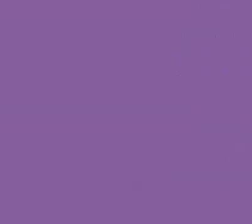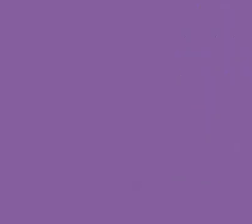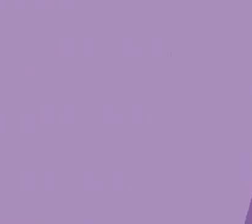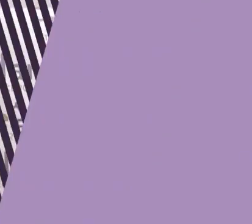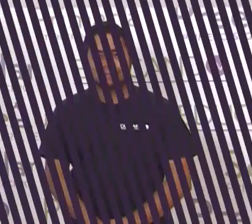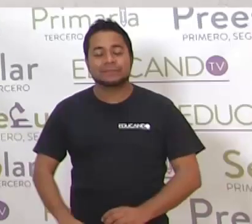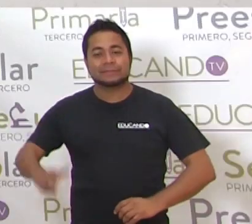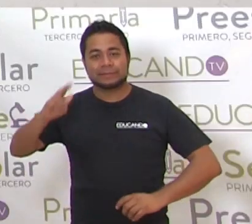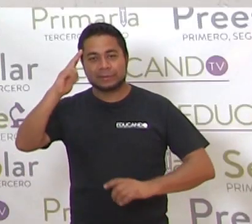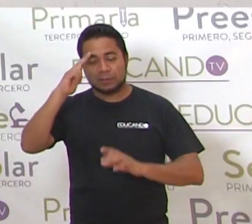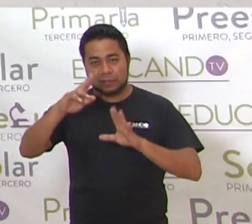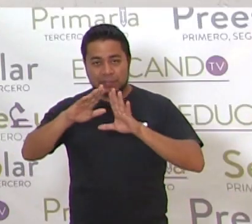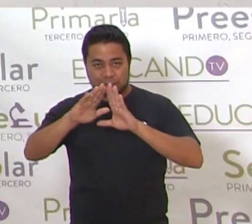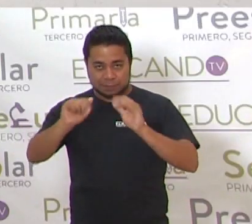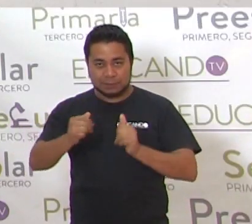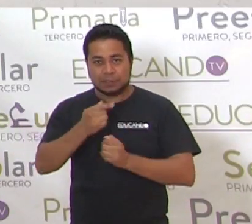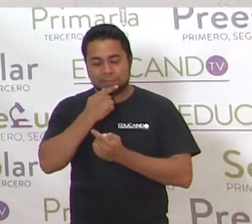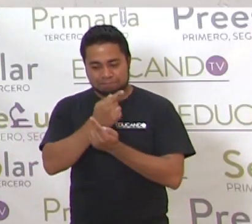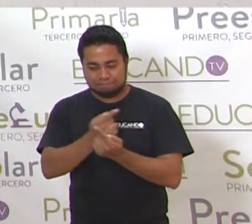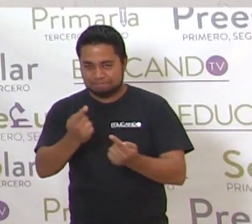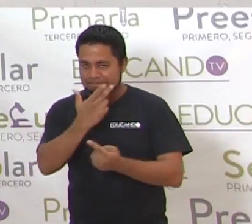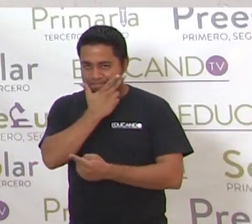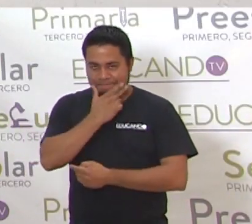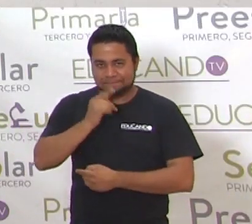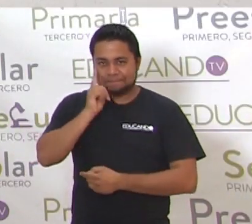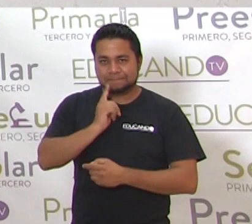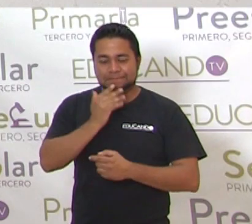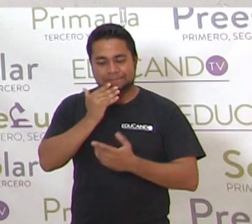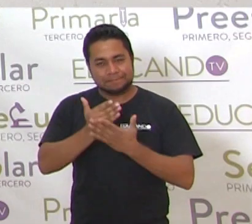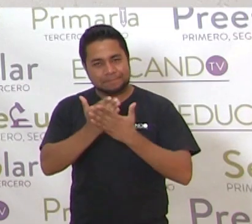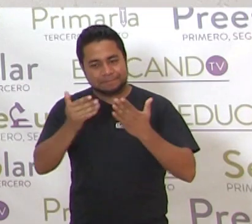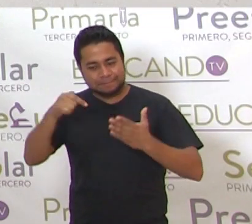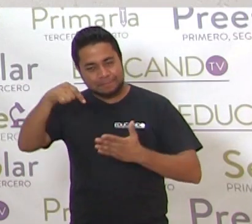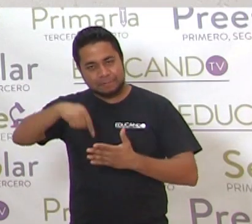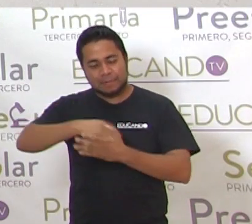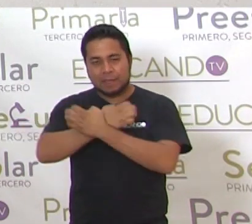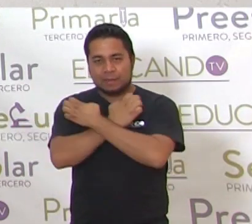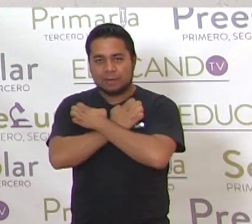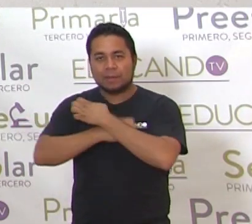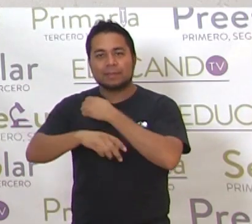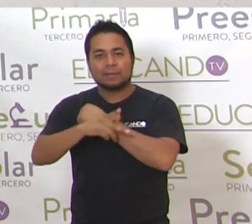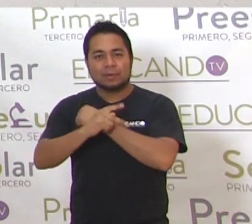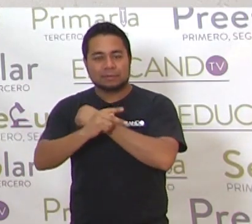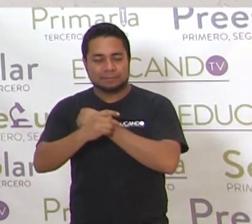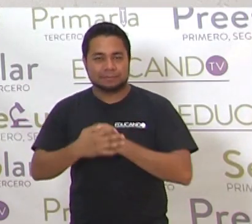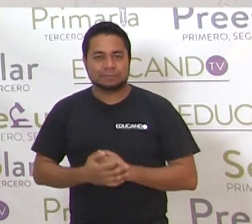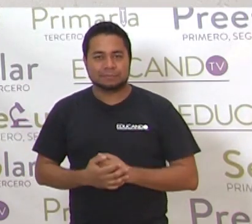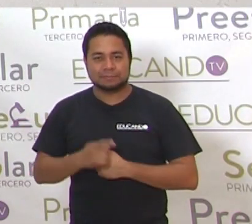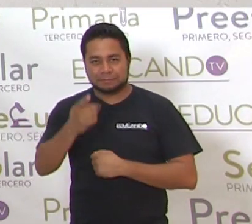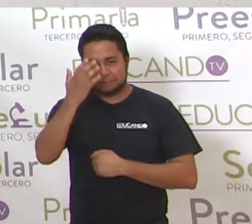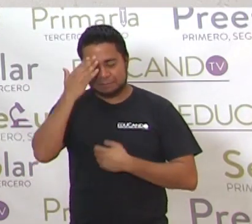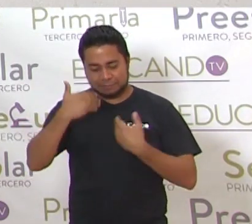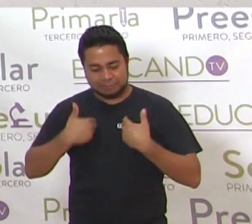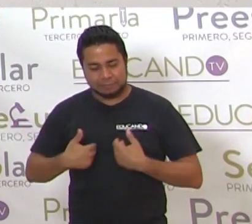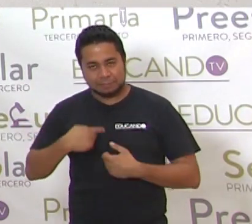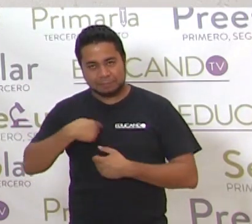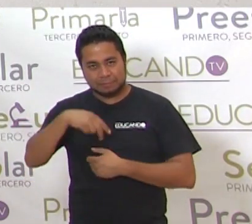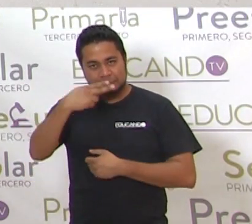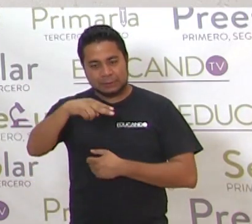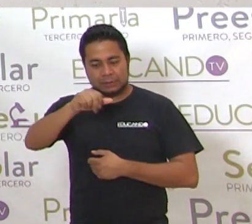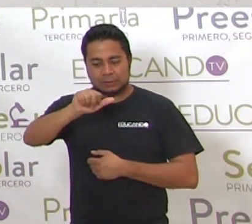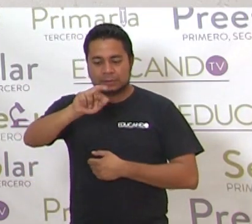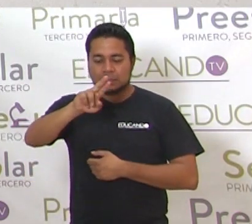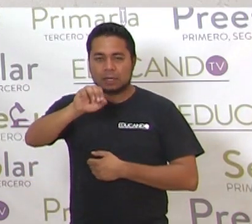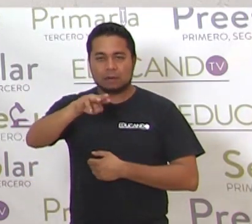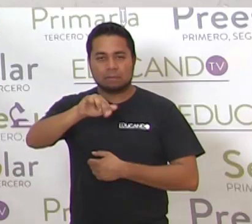hola qué tal niños y niñas bienvenidos nuevamente a este tu programa 'educando tv tú ya me conoces mi